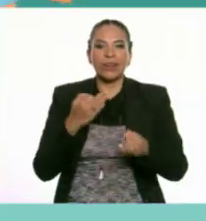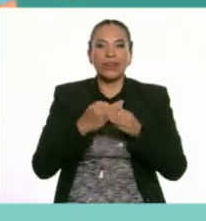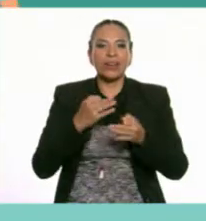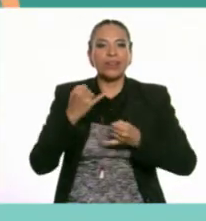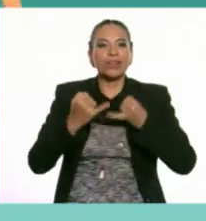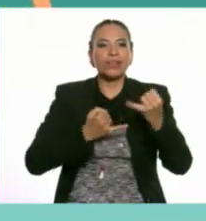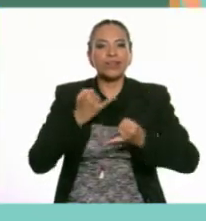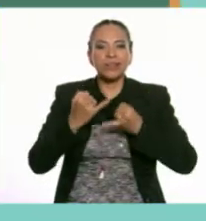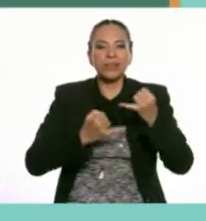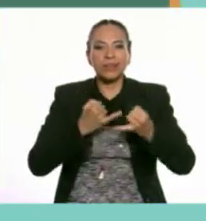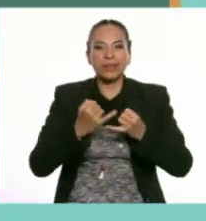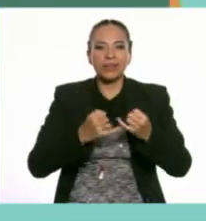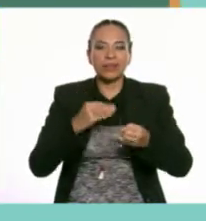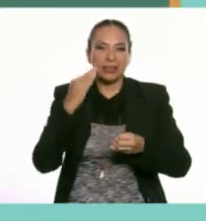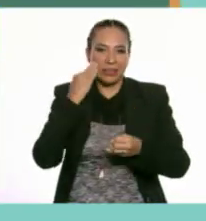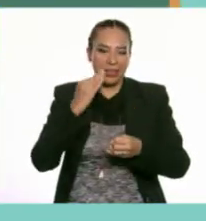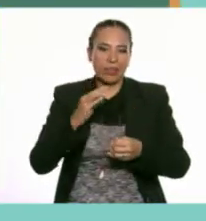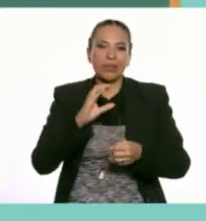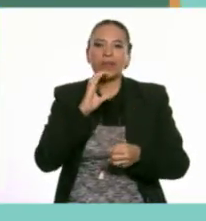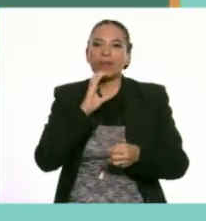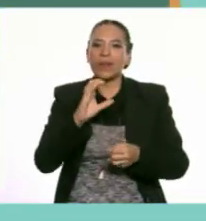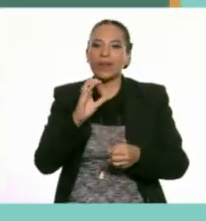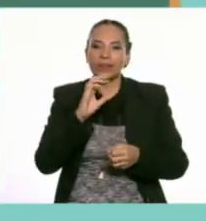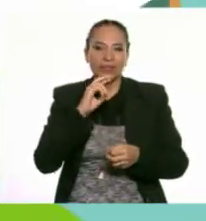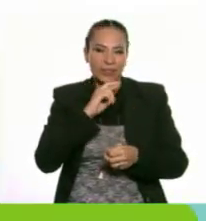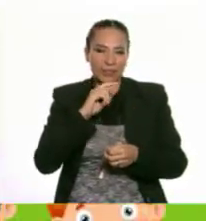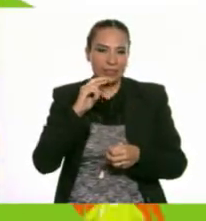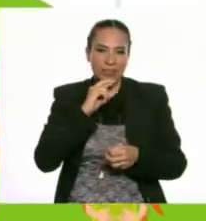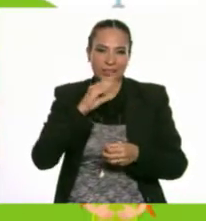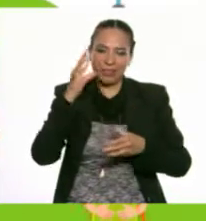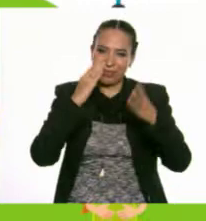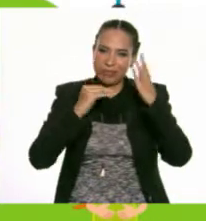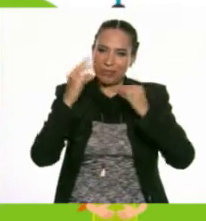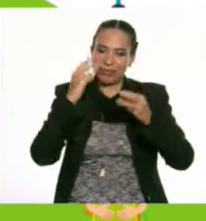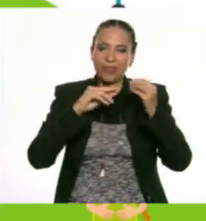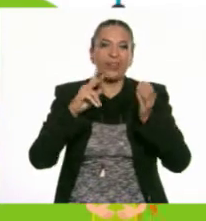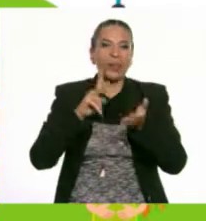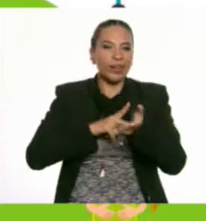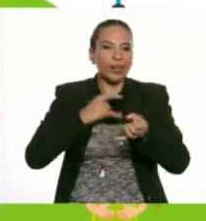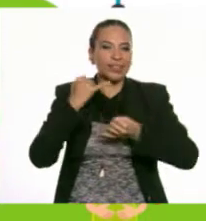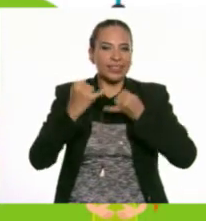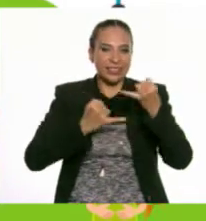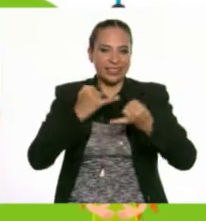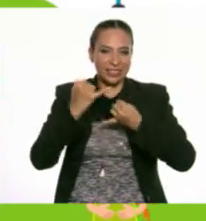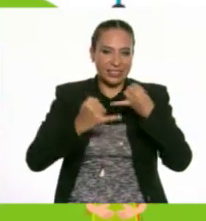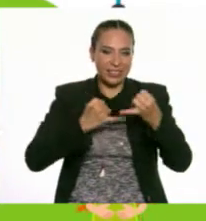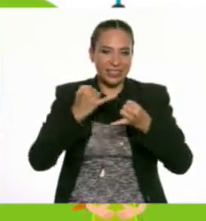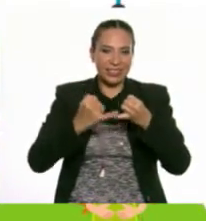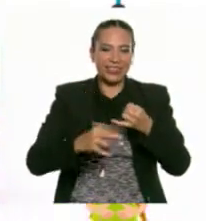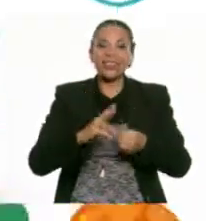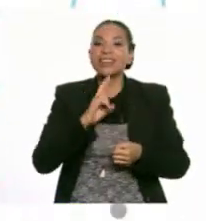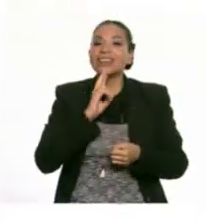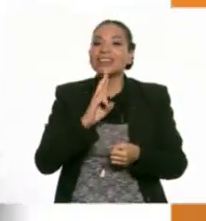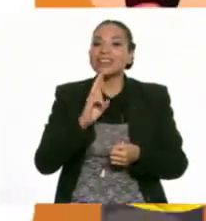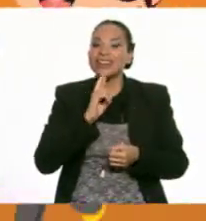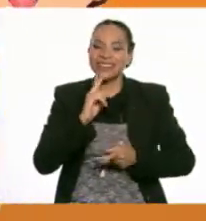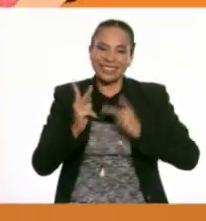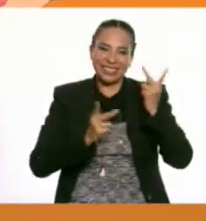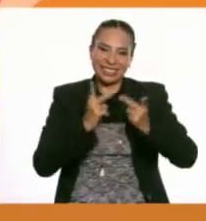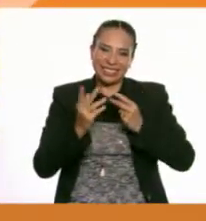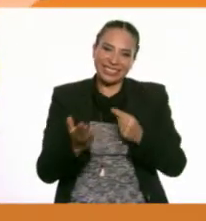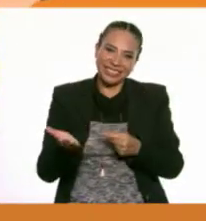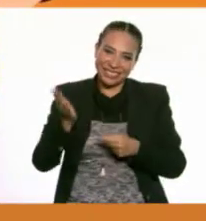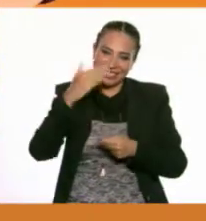Momento de jugar, tiempo de contestar. Aprende rápido y vuelve a jugar. Responde